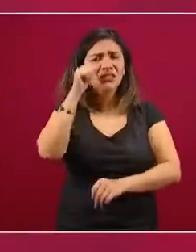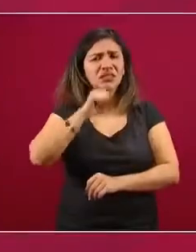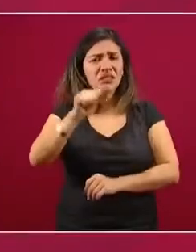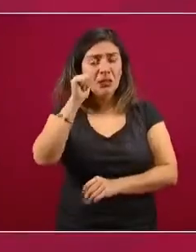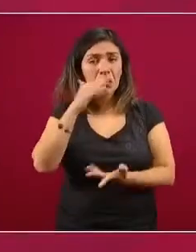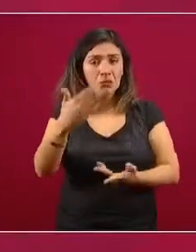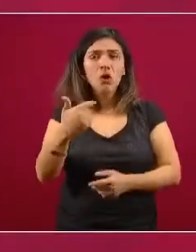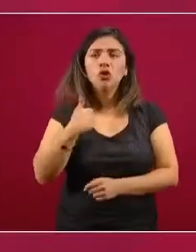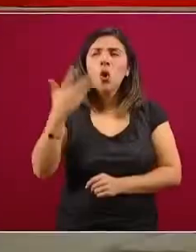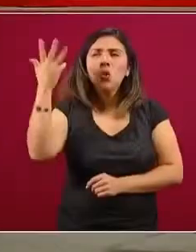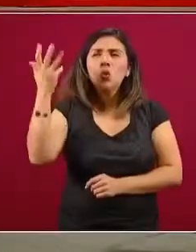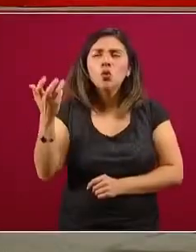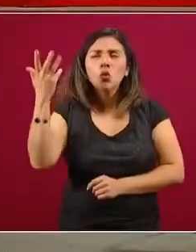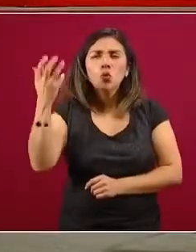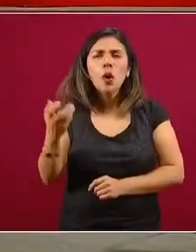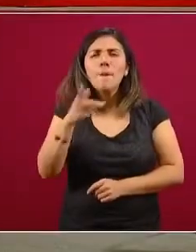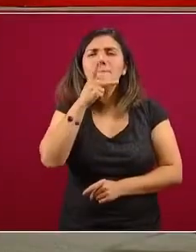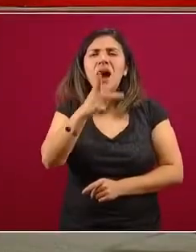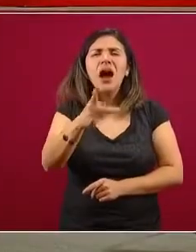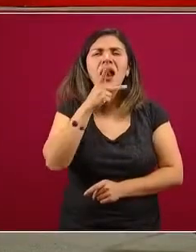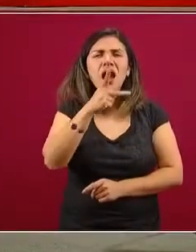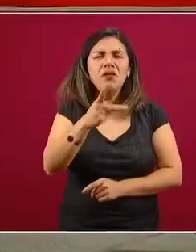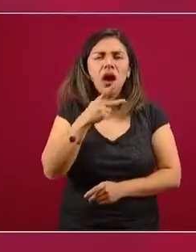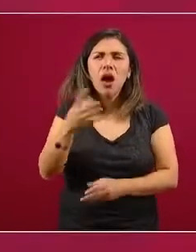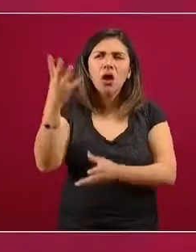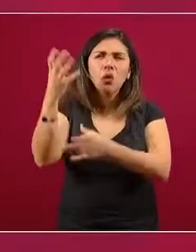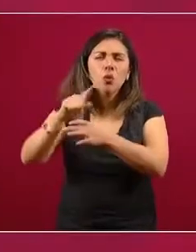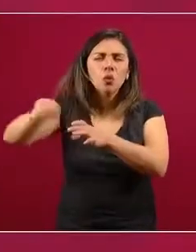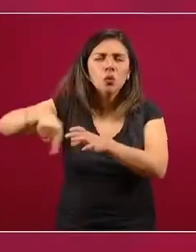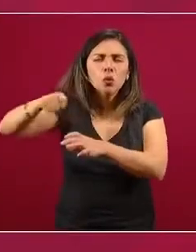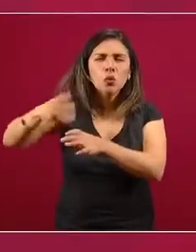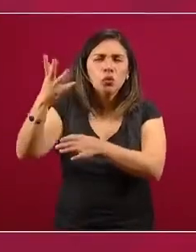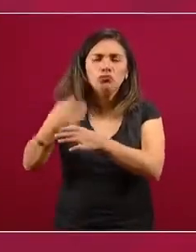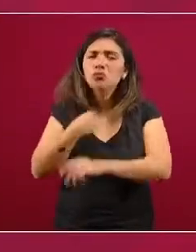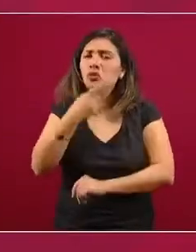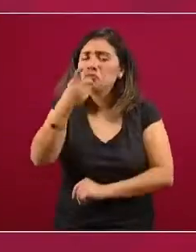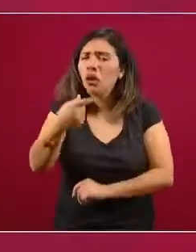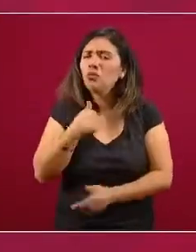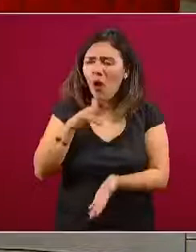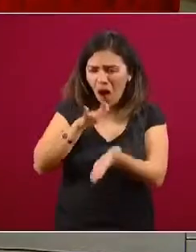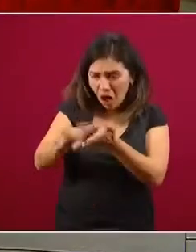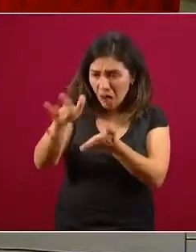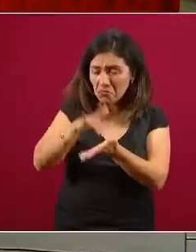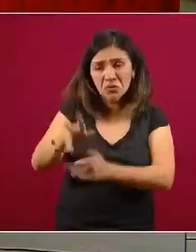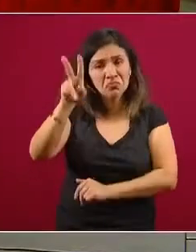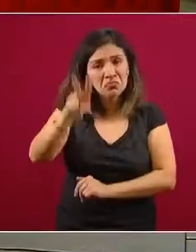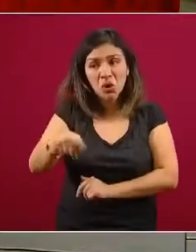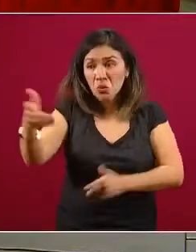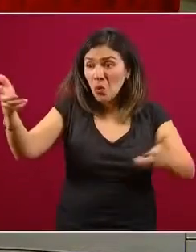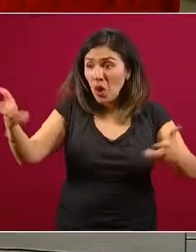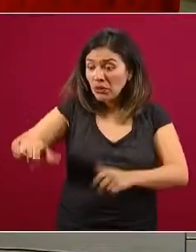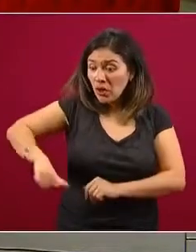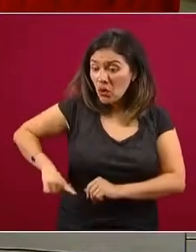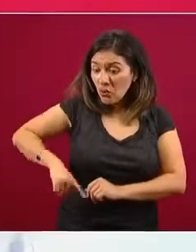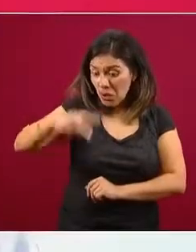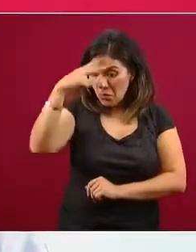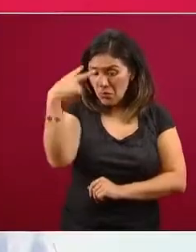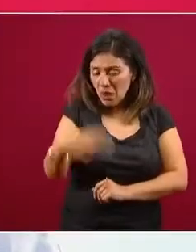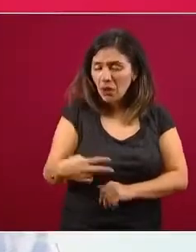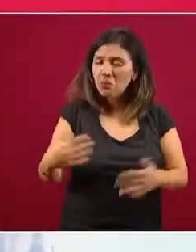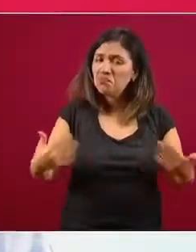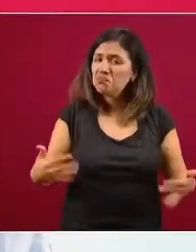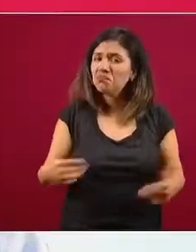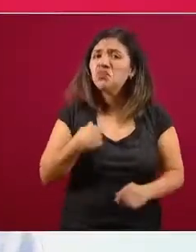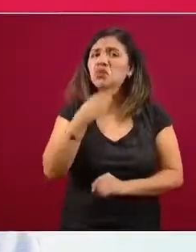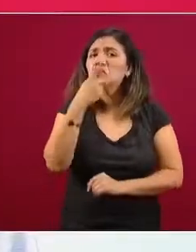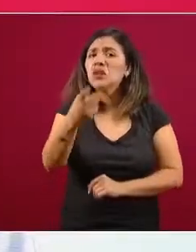entonces le grabé un audio, palabras más, palabras menos, le externé mi apoyo, le externé lo que está haciendo el Gobierno de México, incluso